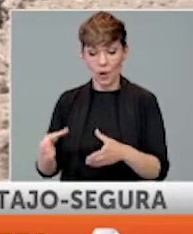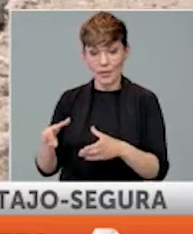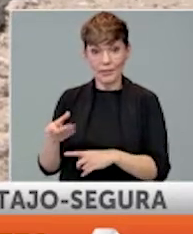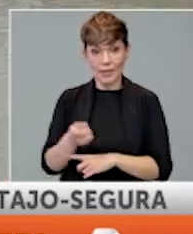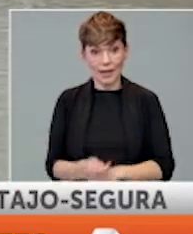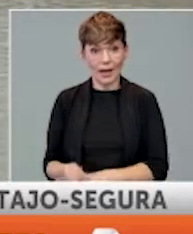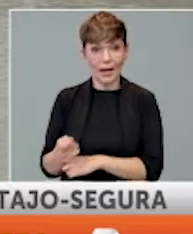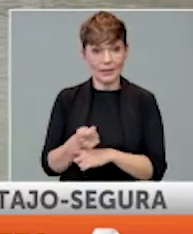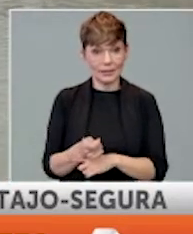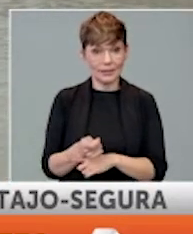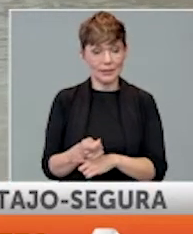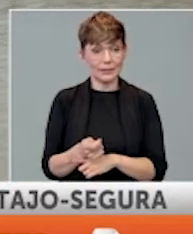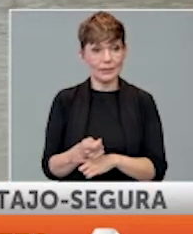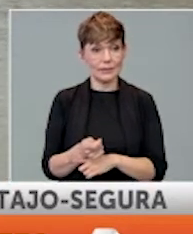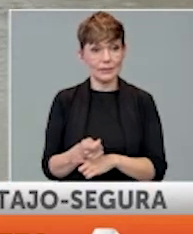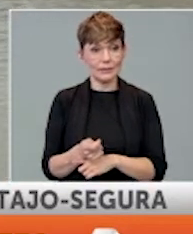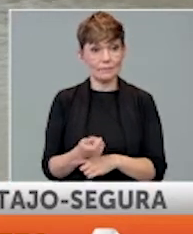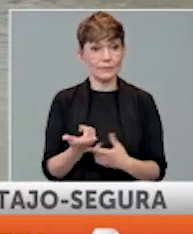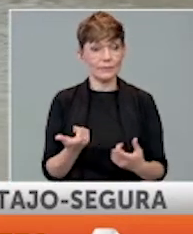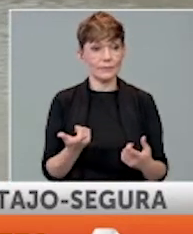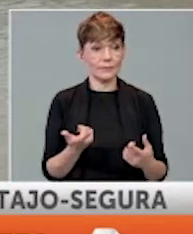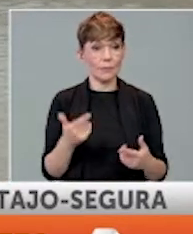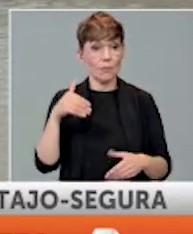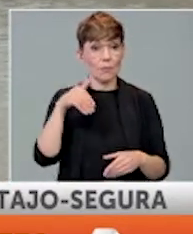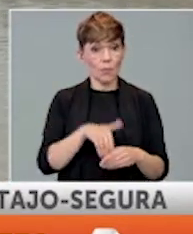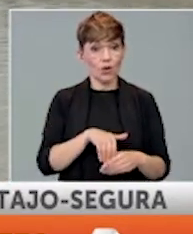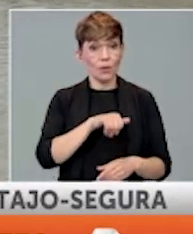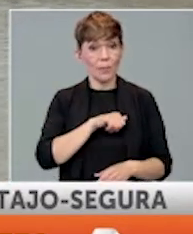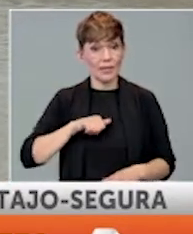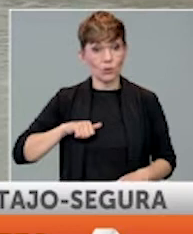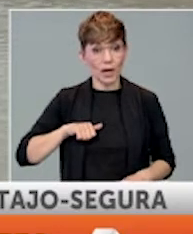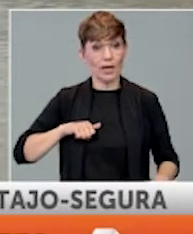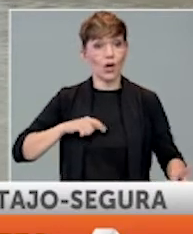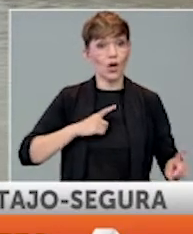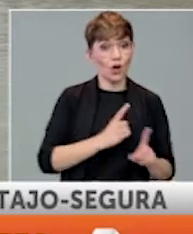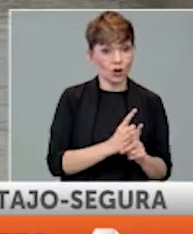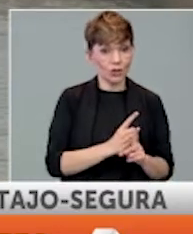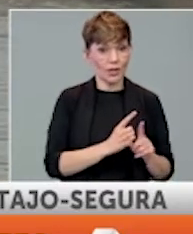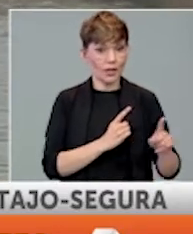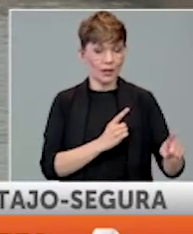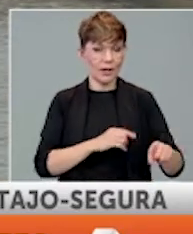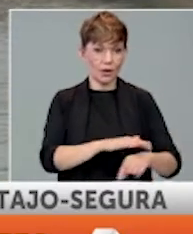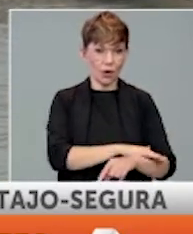de todas las cuencas, a través de FENACORE, emitieran un voto particular contrario a esta decisión, que los gobiernos